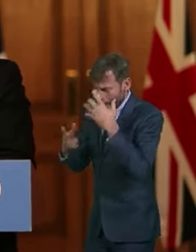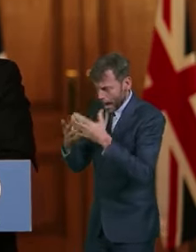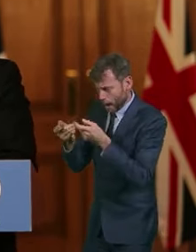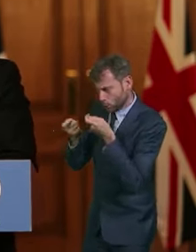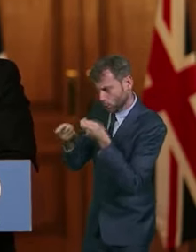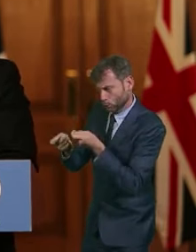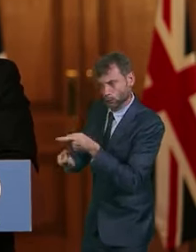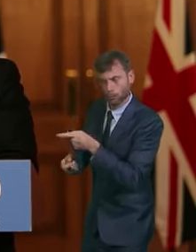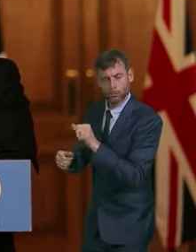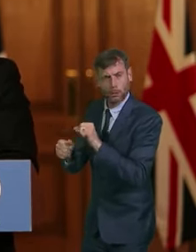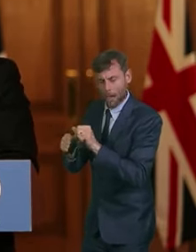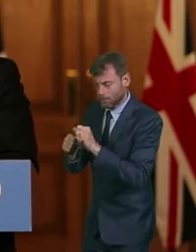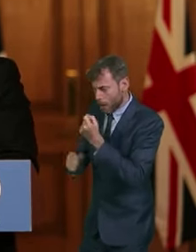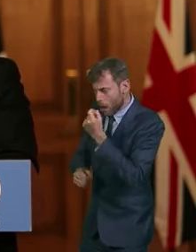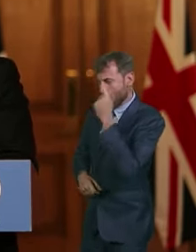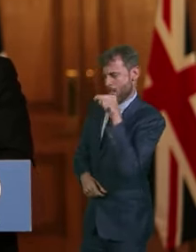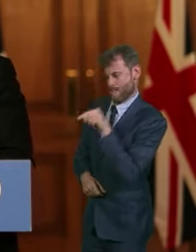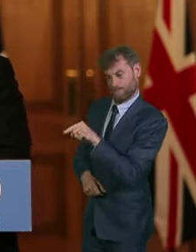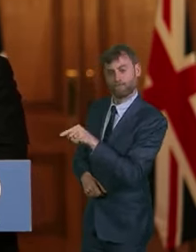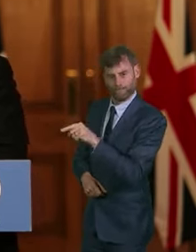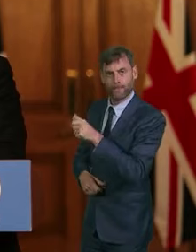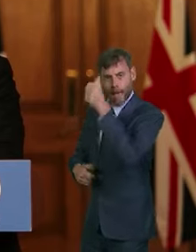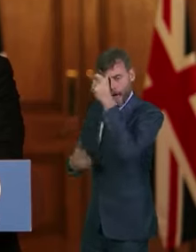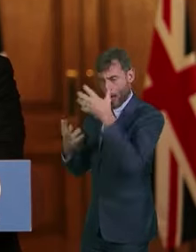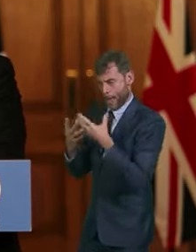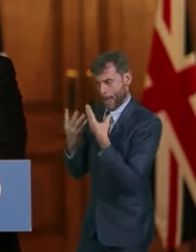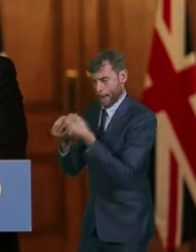mejorando y las tecnologías de prueba están mejorando.